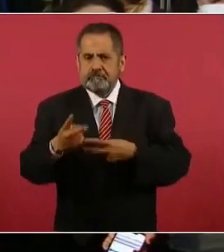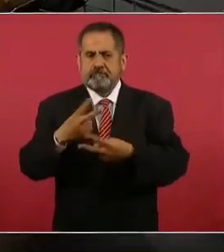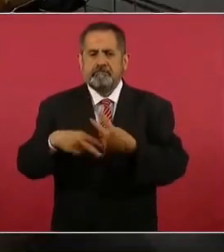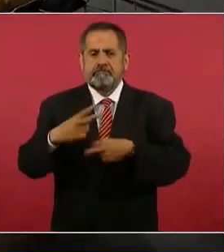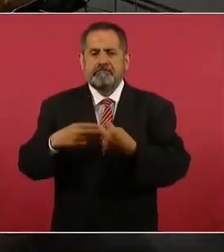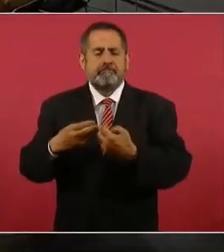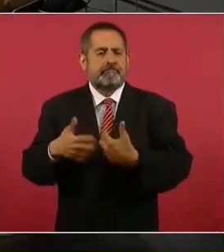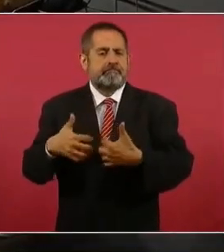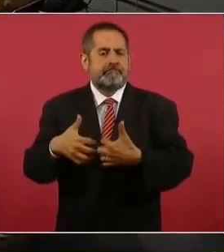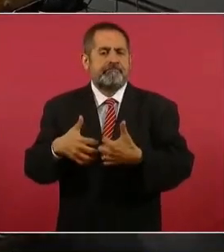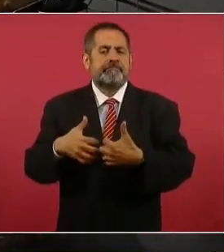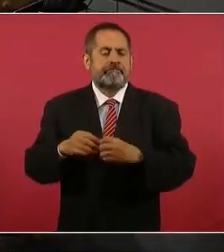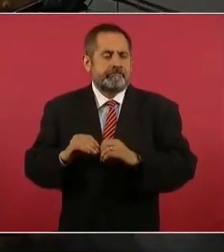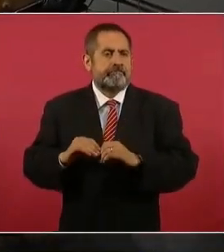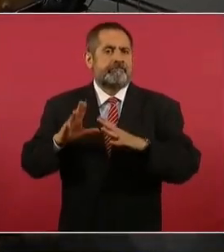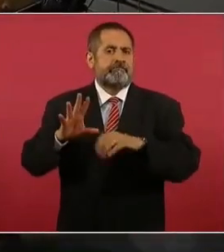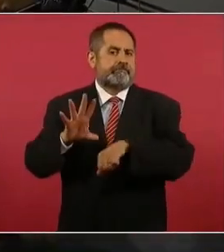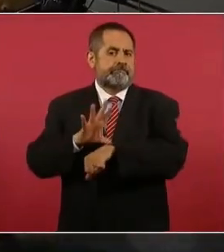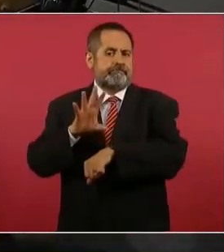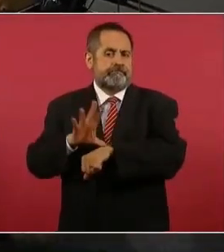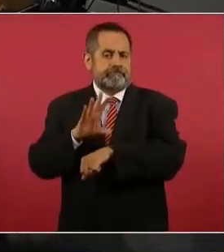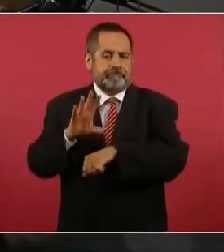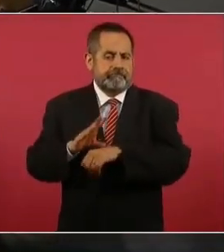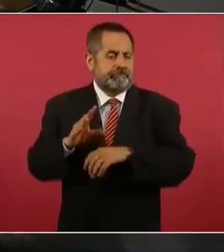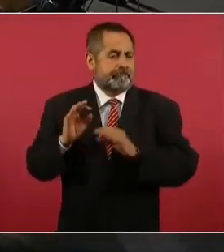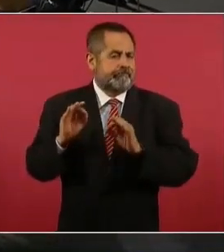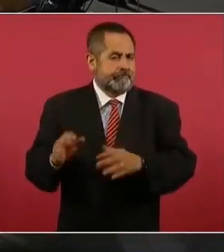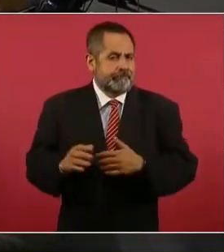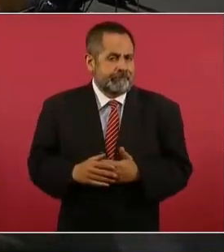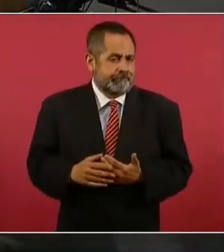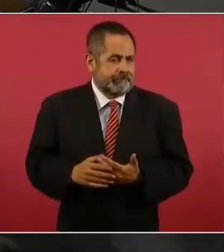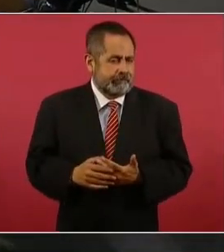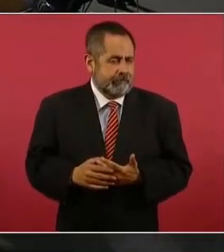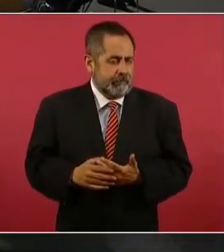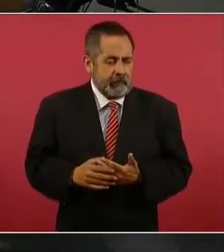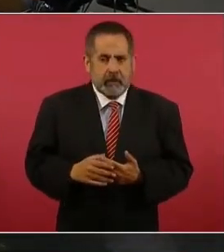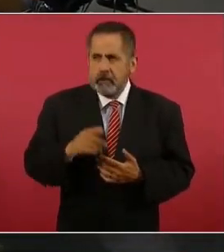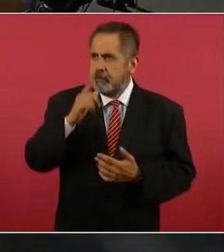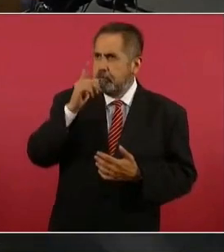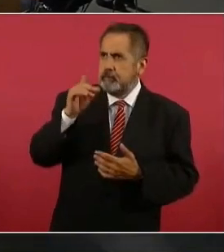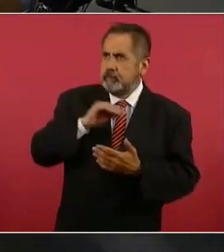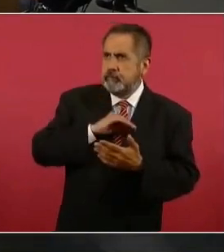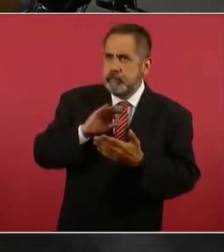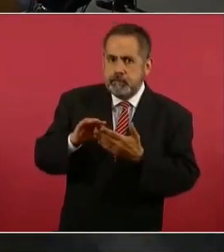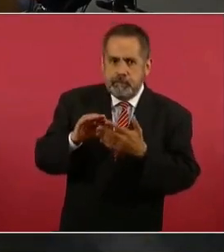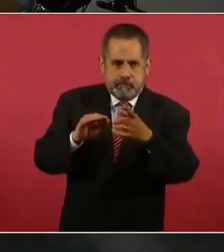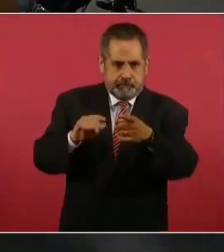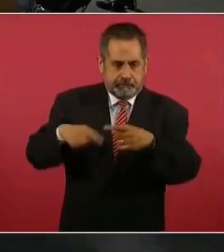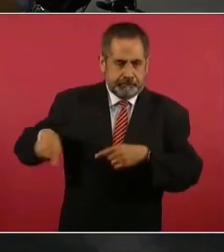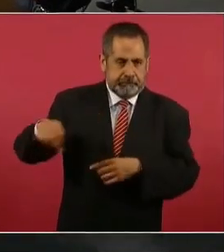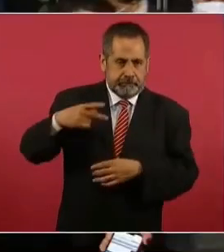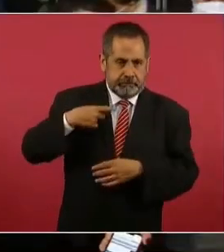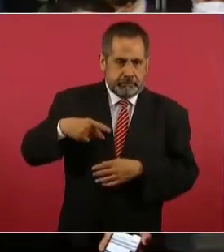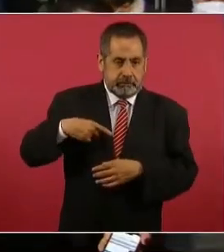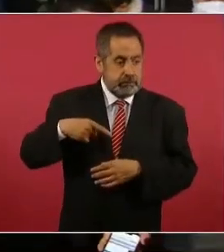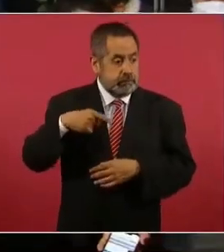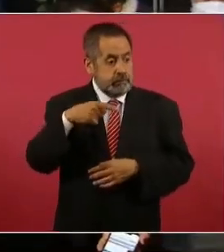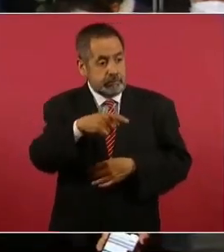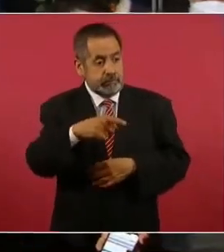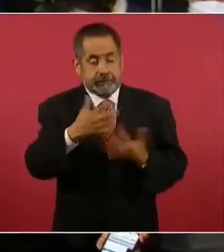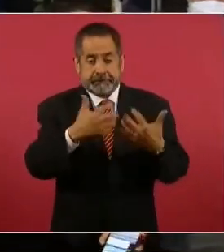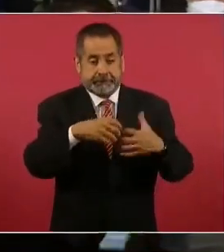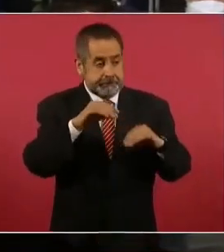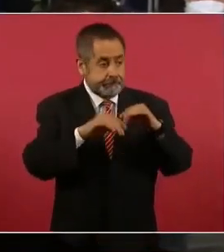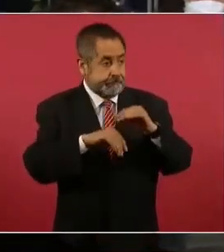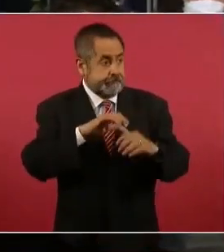puedan trabajar sin. La gente está segura que ya acabándose esas plantas de ciclo combinado, ya